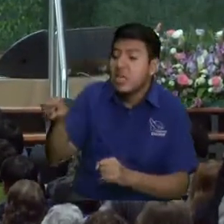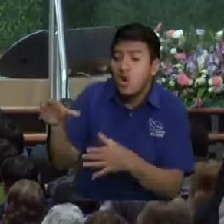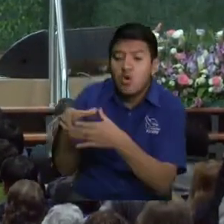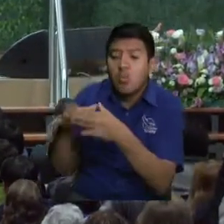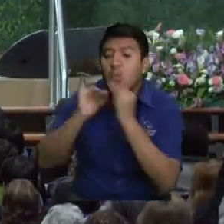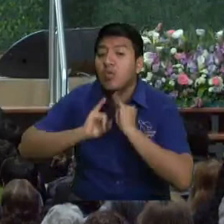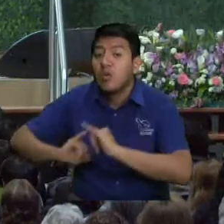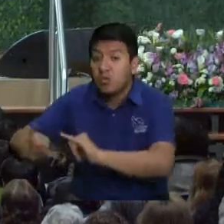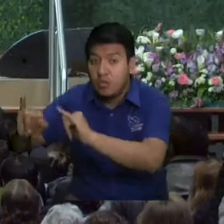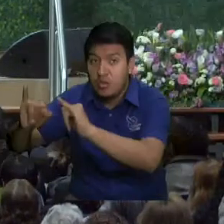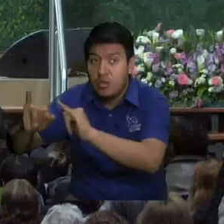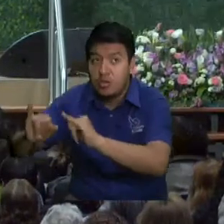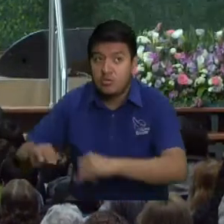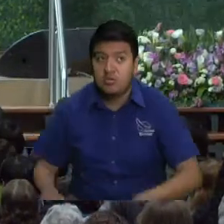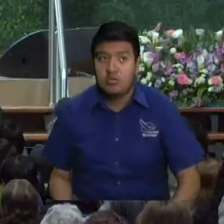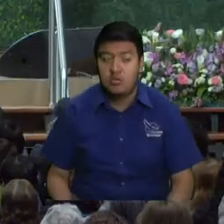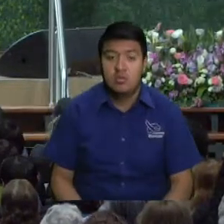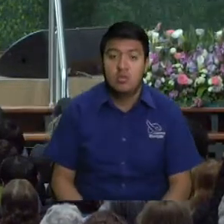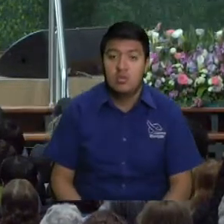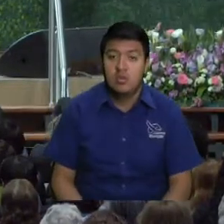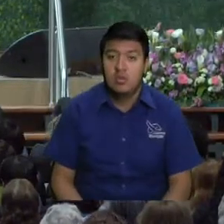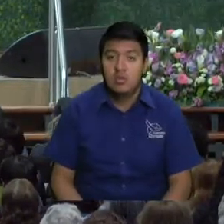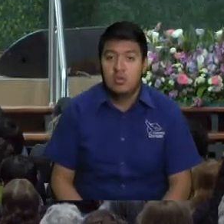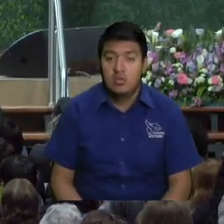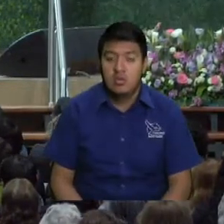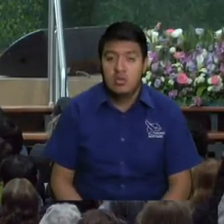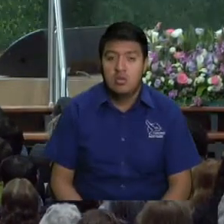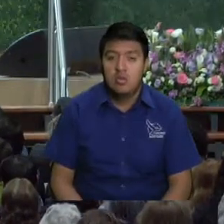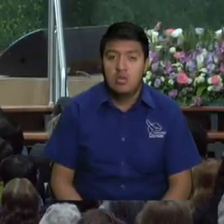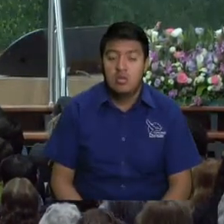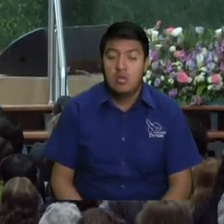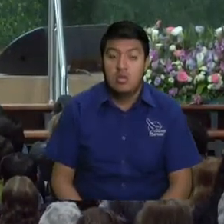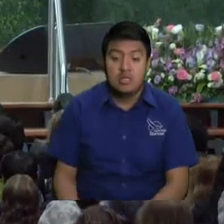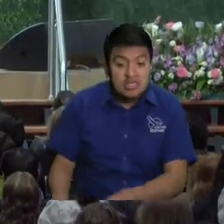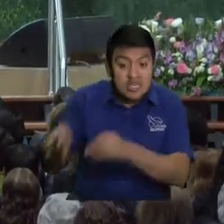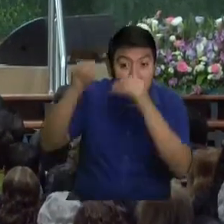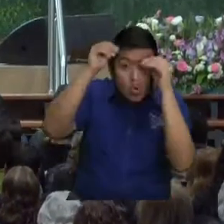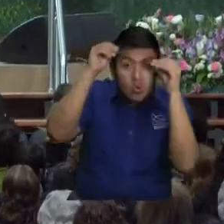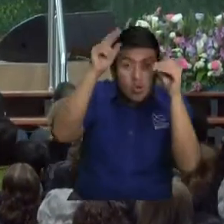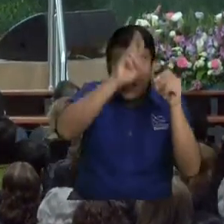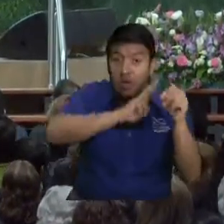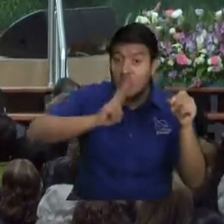es que solo las miradas de ustedes los contaminan.